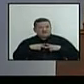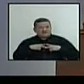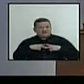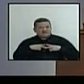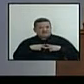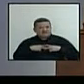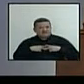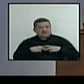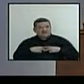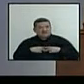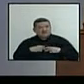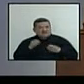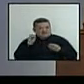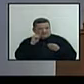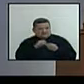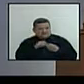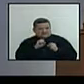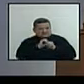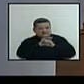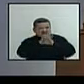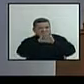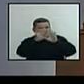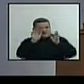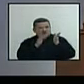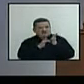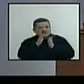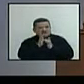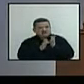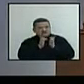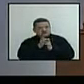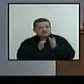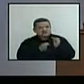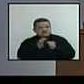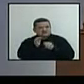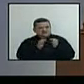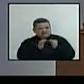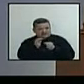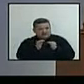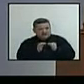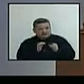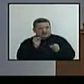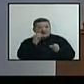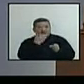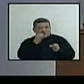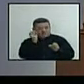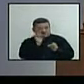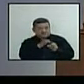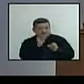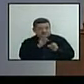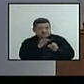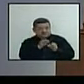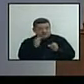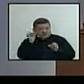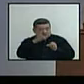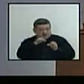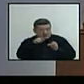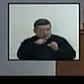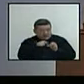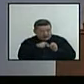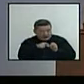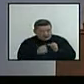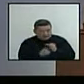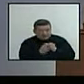Qué claridad la que tiene Jesús sobre su identidad, sobre su misión y sobre su